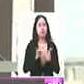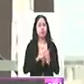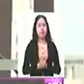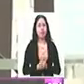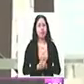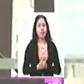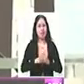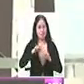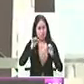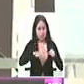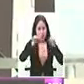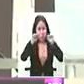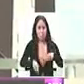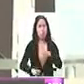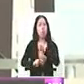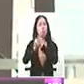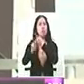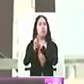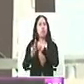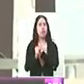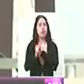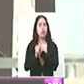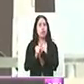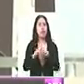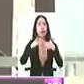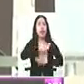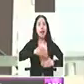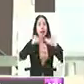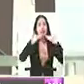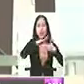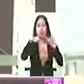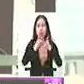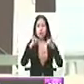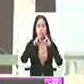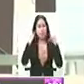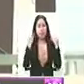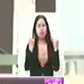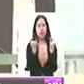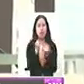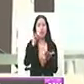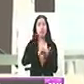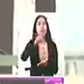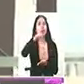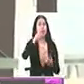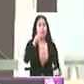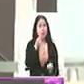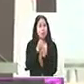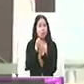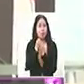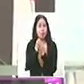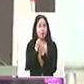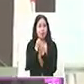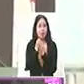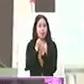la prevención, y a todas las instituciones que estuvieron apoyando para que en